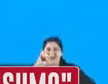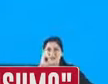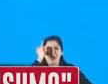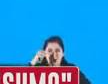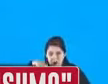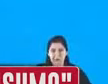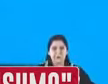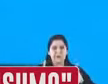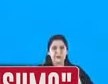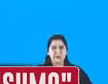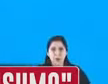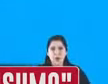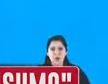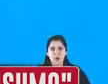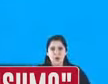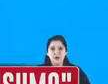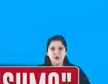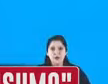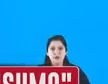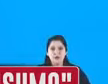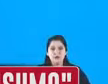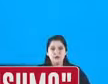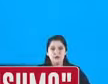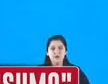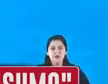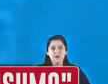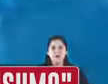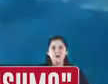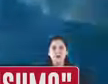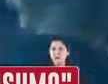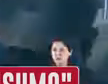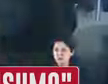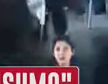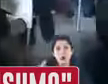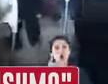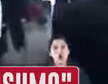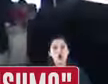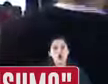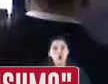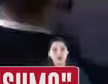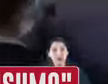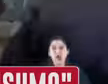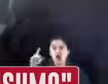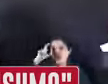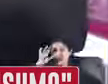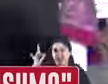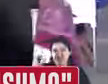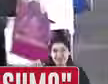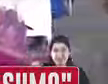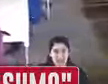dejamos le dejamos la argentina el gobierno que empezó el 10 de diciembre